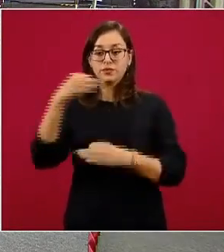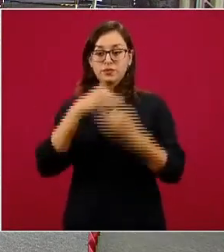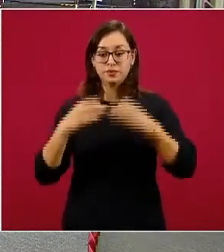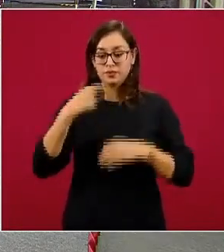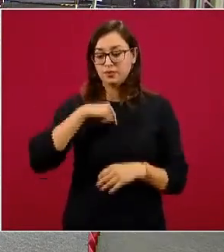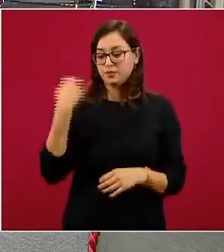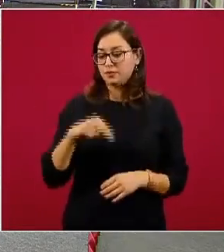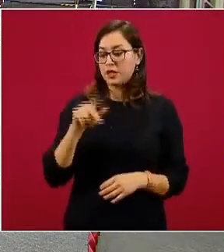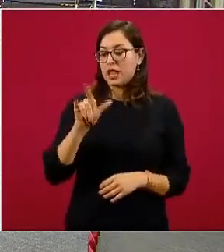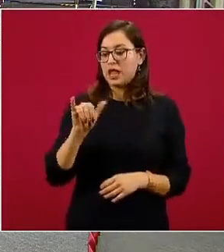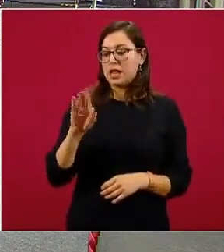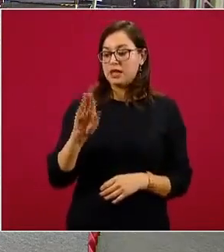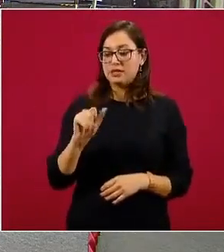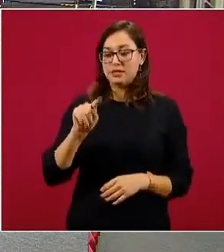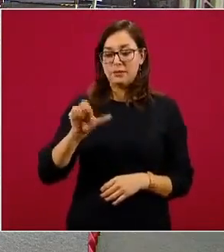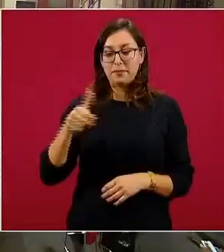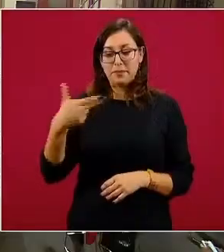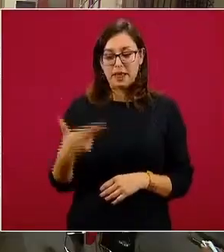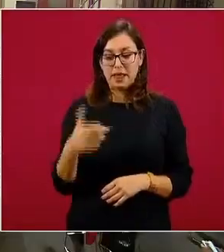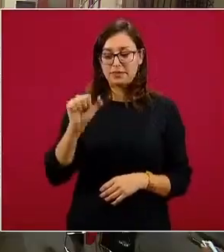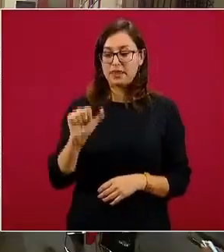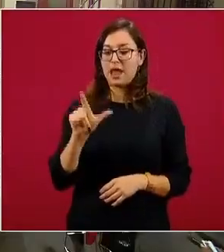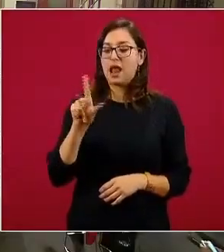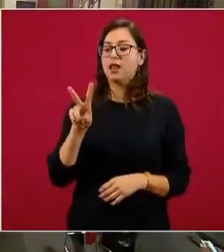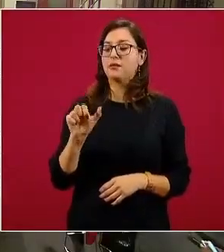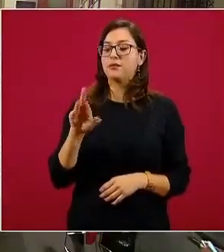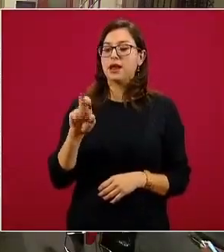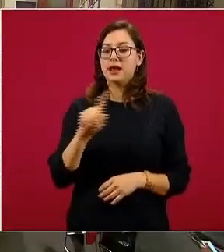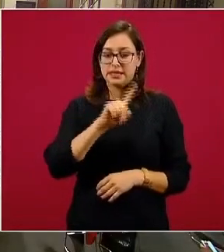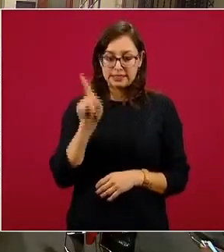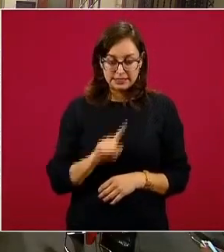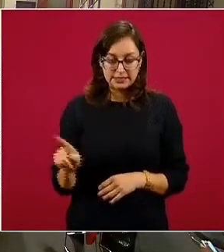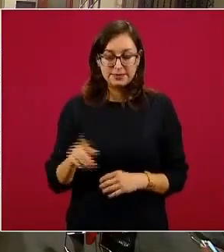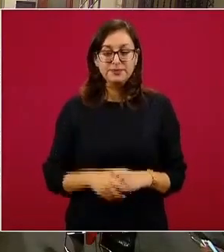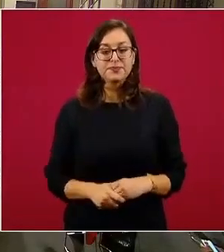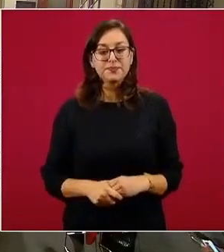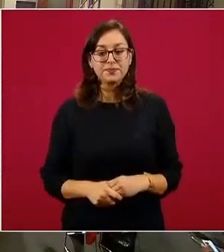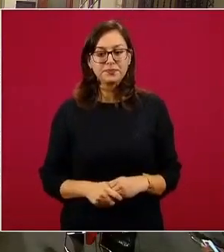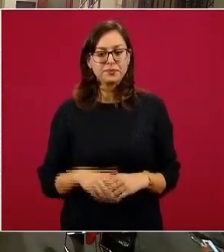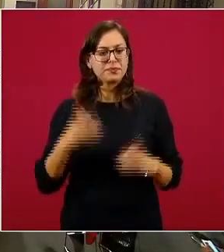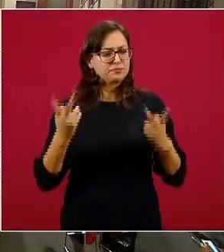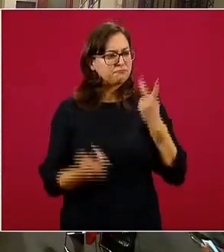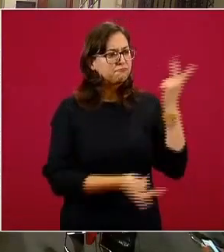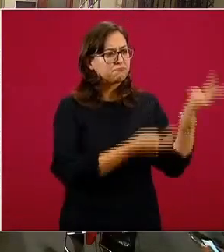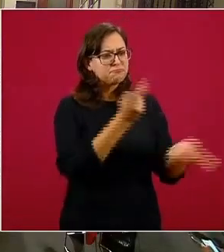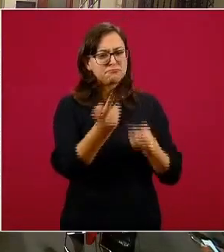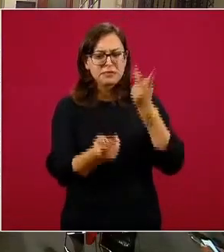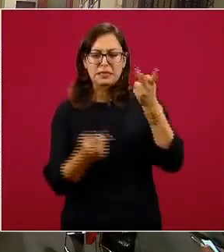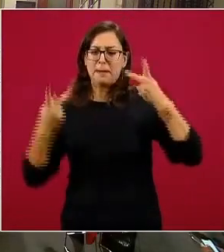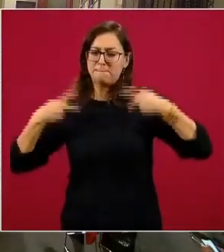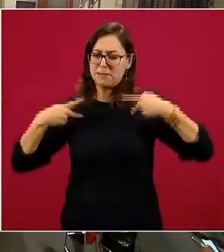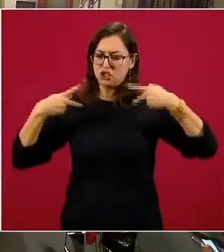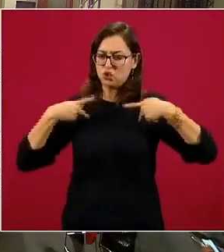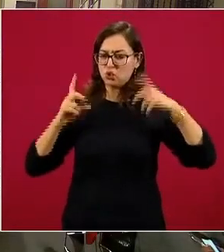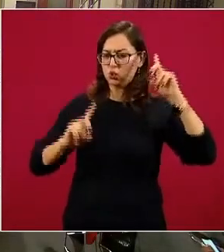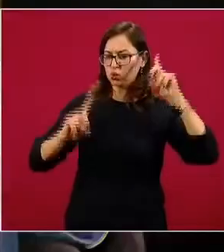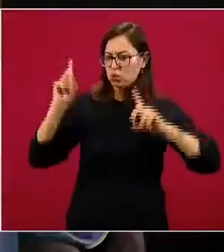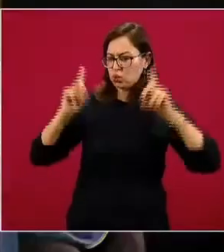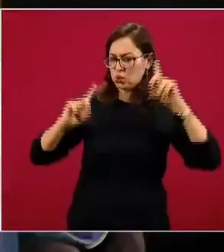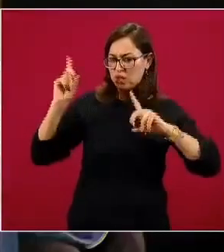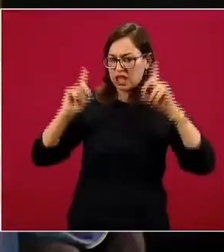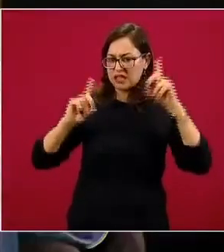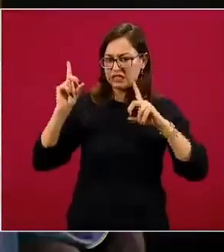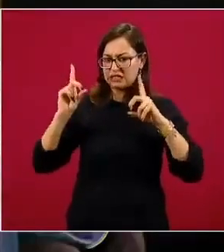Lisbeth Álvarez, de Zona de Medios Globales, ZMG. Realizando un sondeo, las personas tienen duda, doctor, si pueden